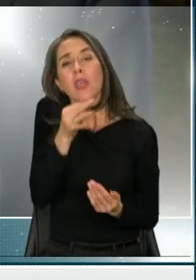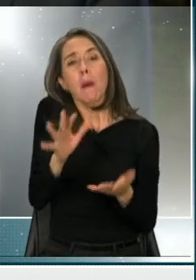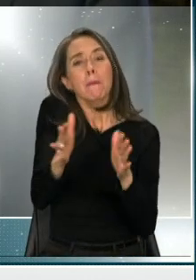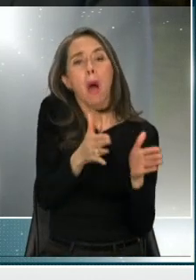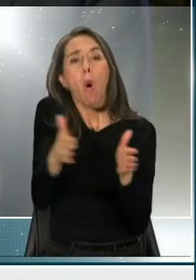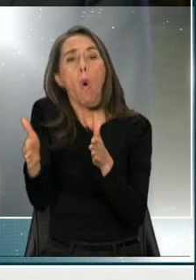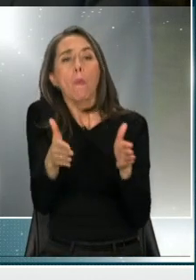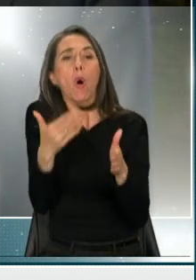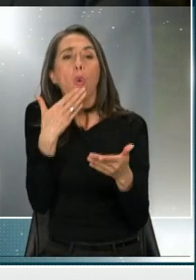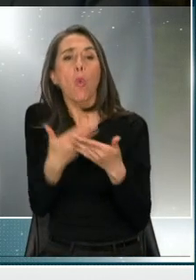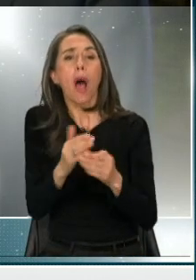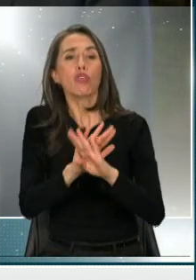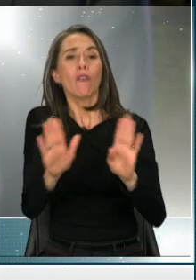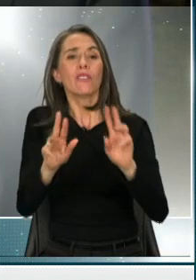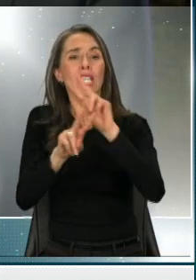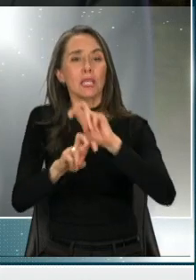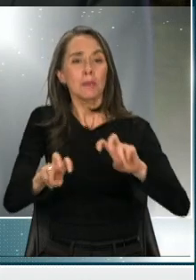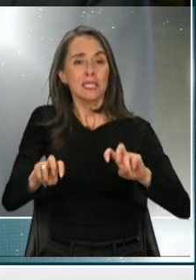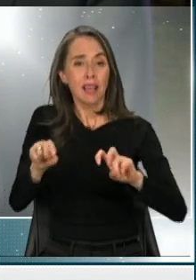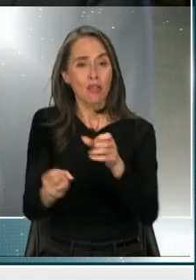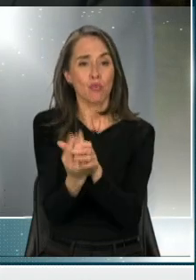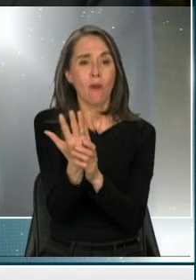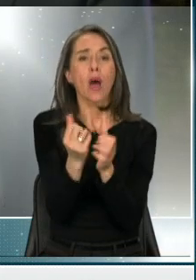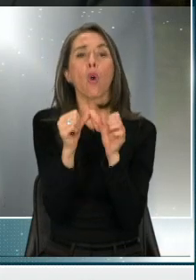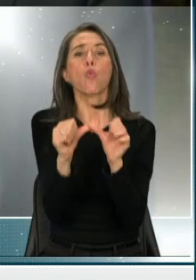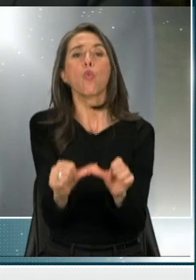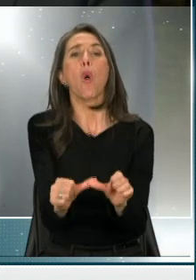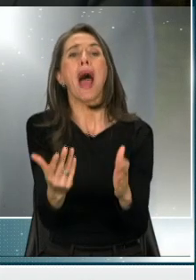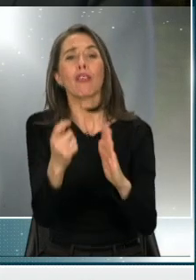podría finalizar esta investigación o durar